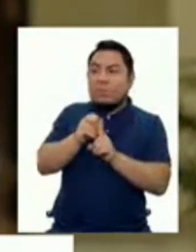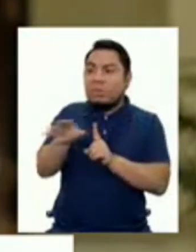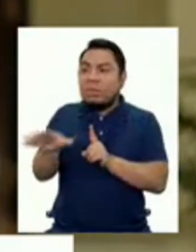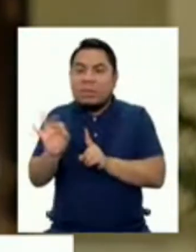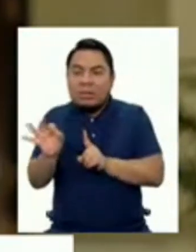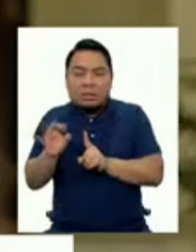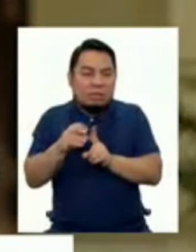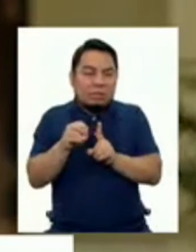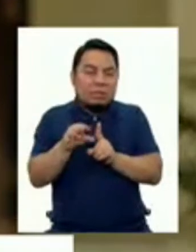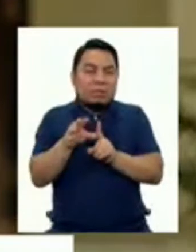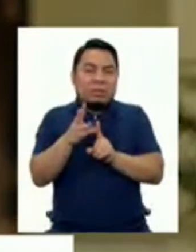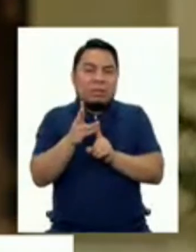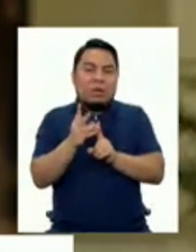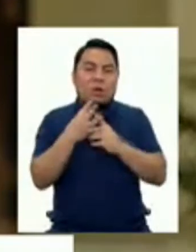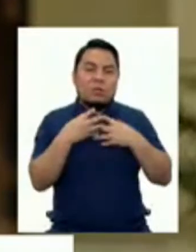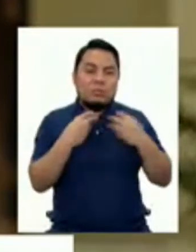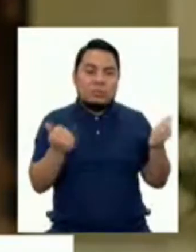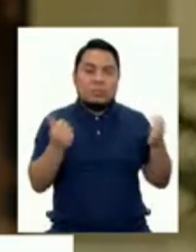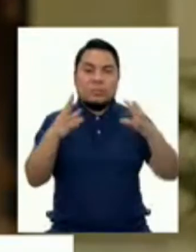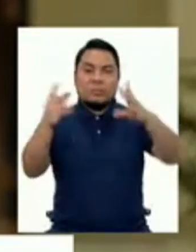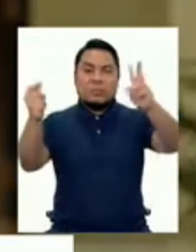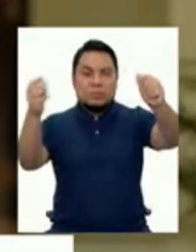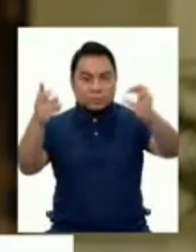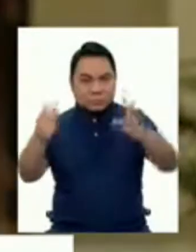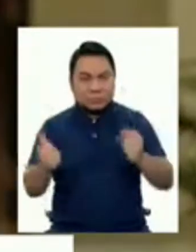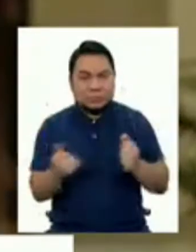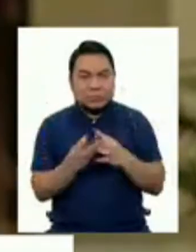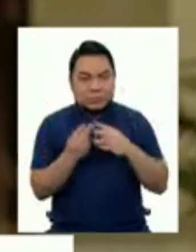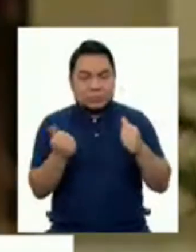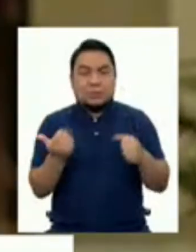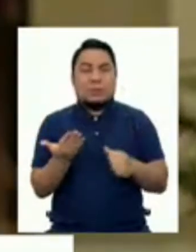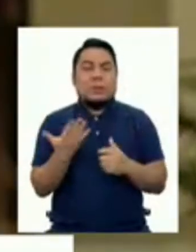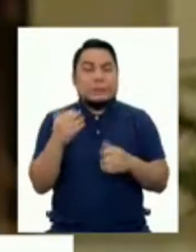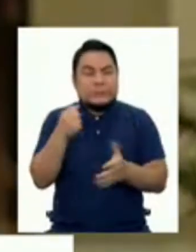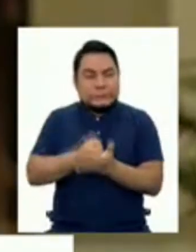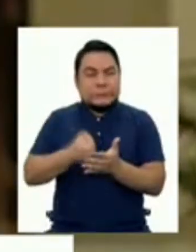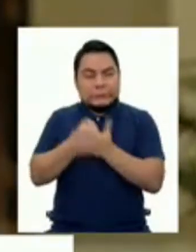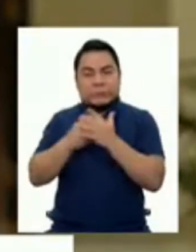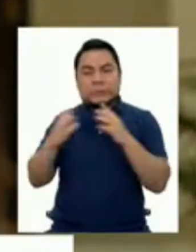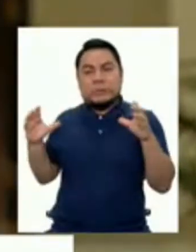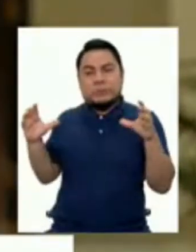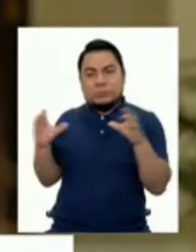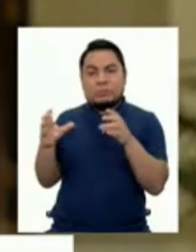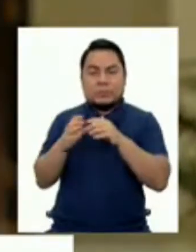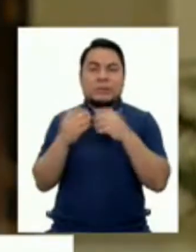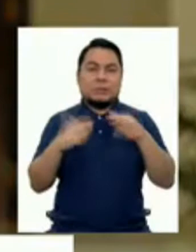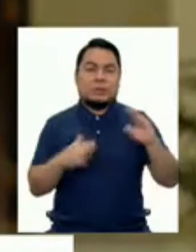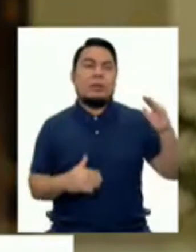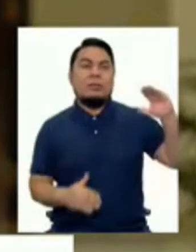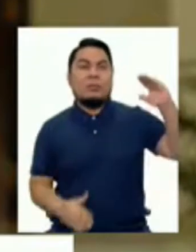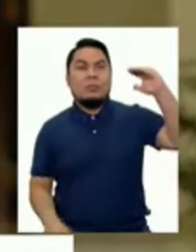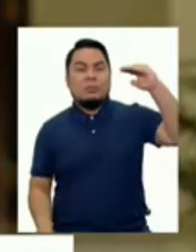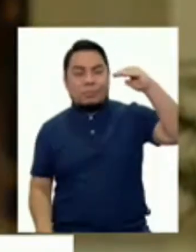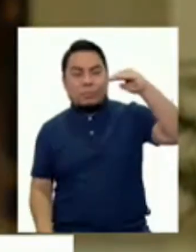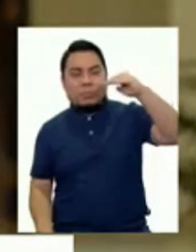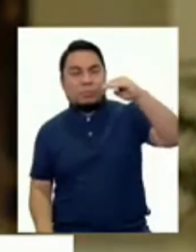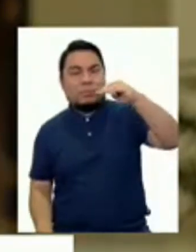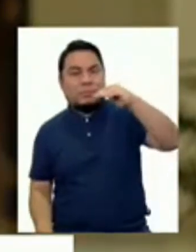transfiera rápidamente y hemos comenzado a bajar su capacidad de